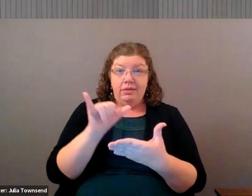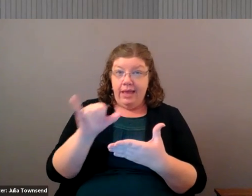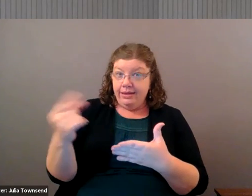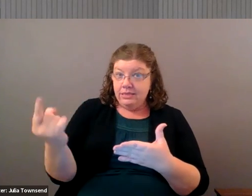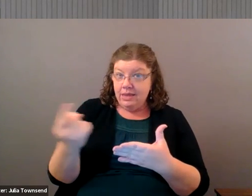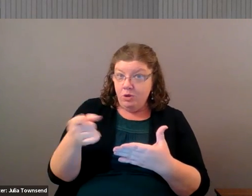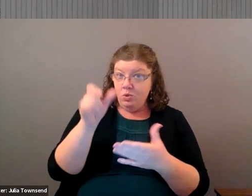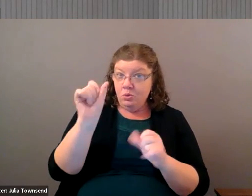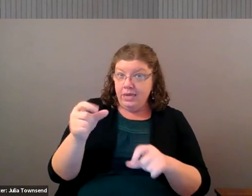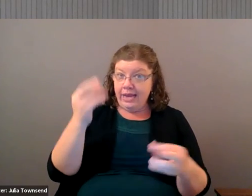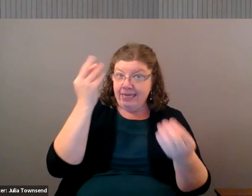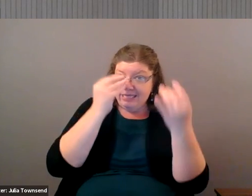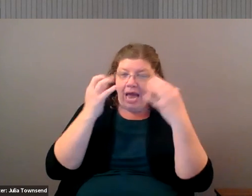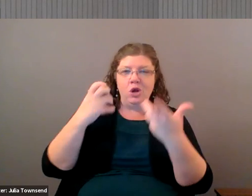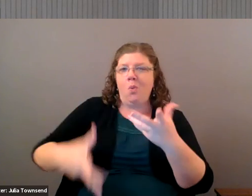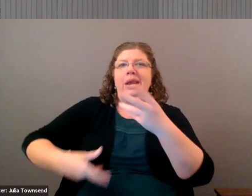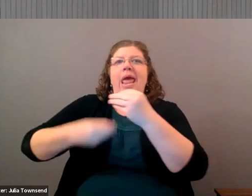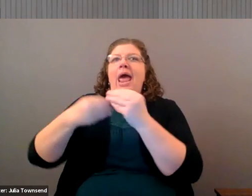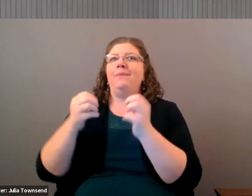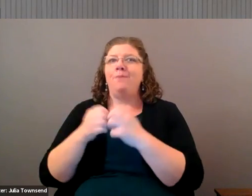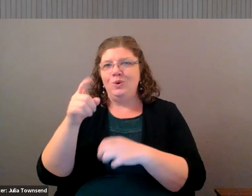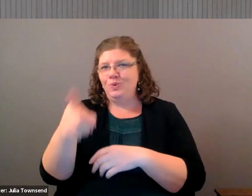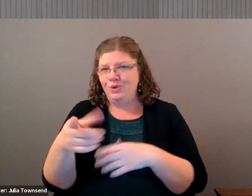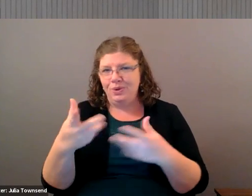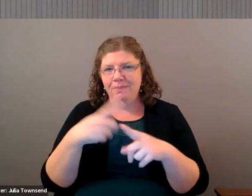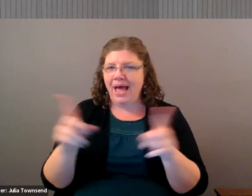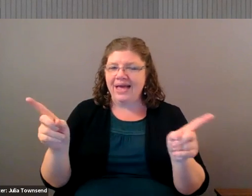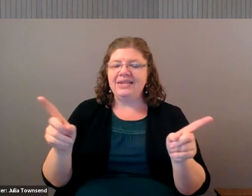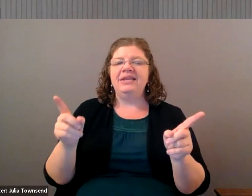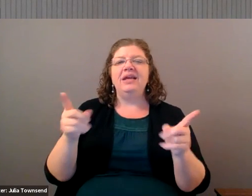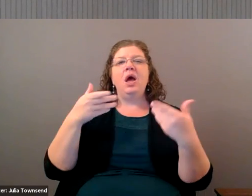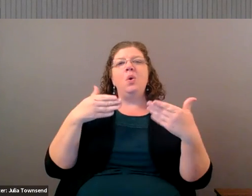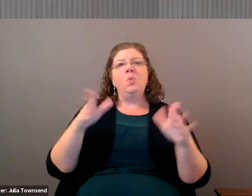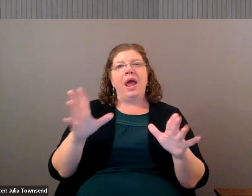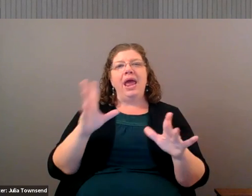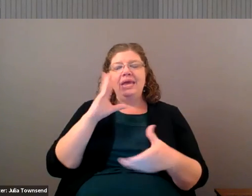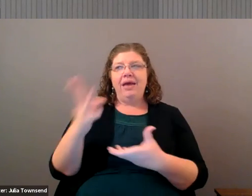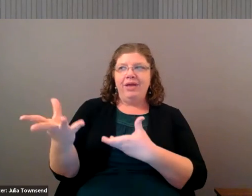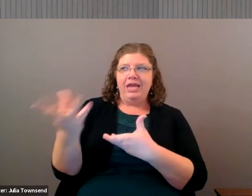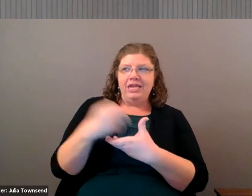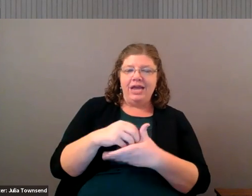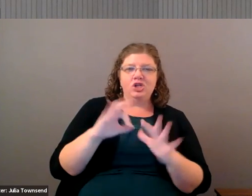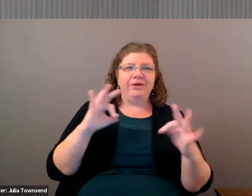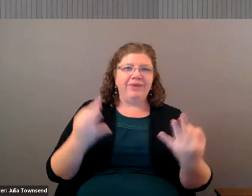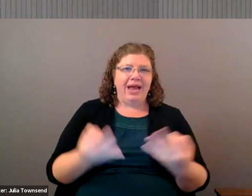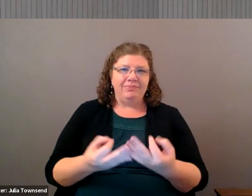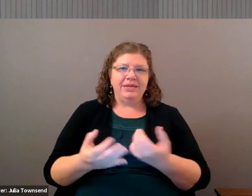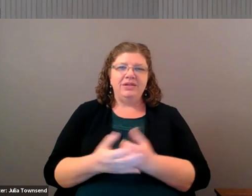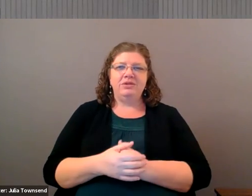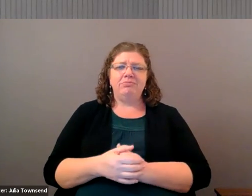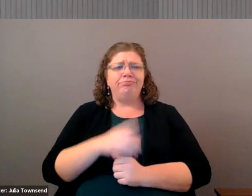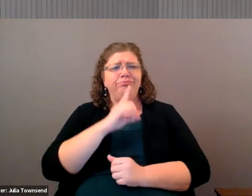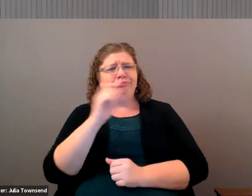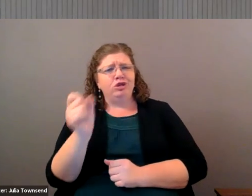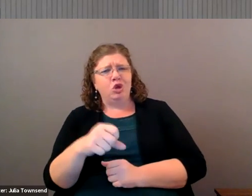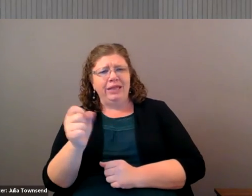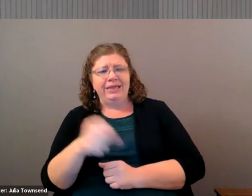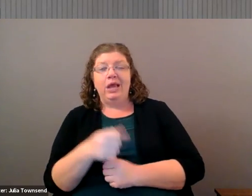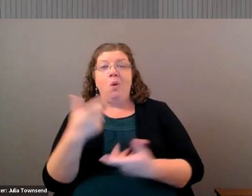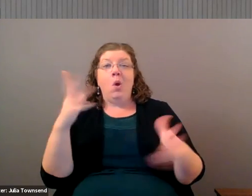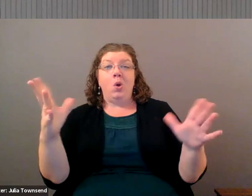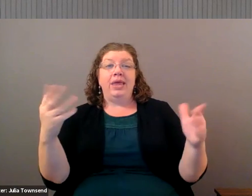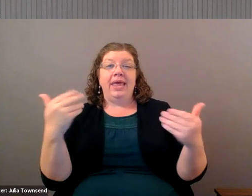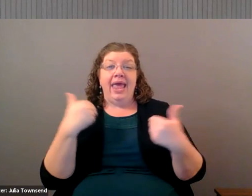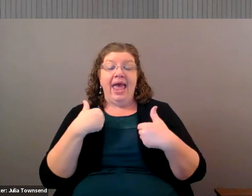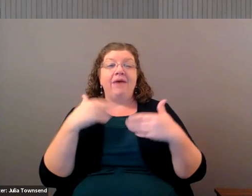pueden considerar. No quiero darles más trabajo, pero tal vez tener una noche de familia matemática. Sí, claro